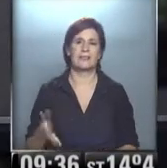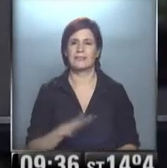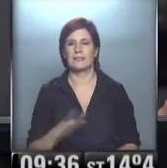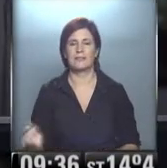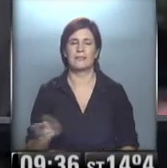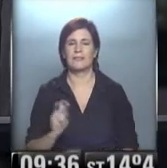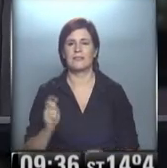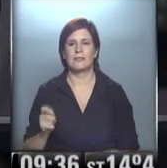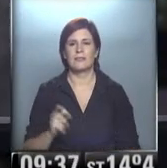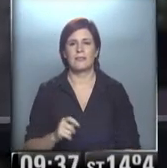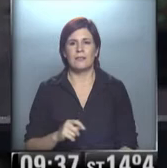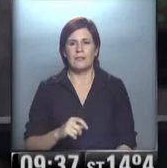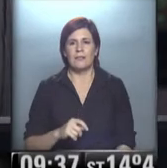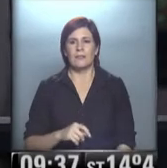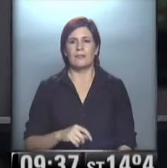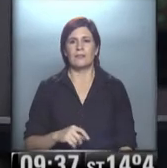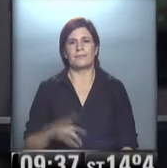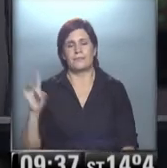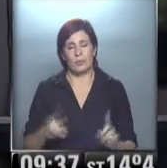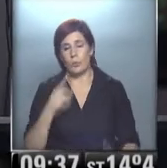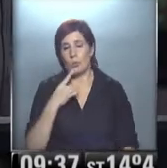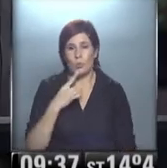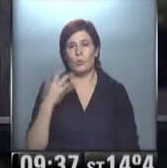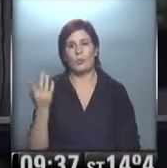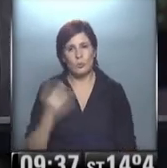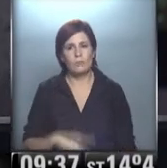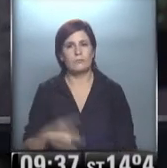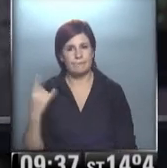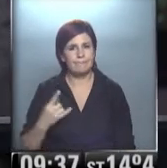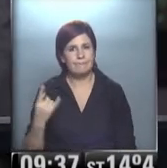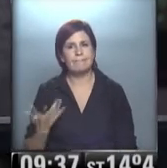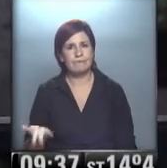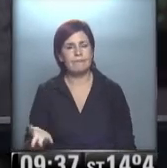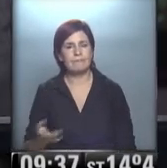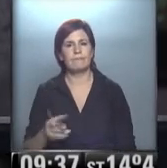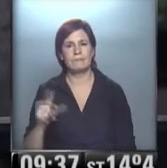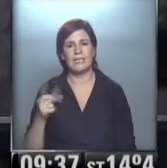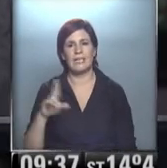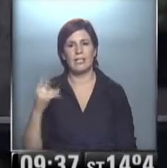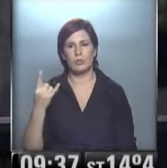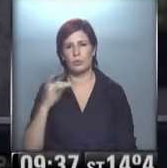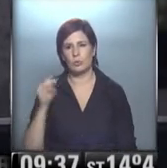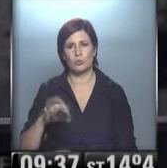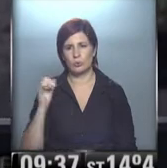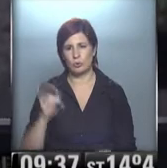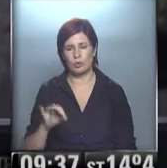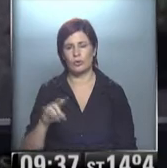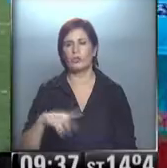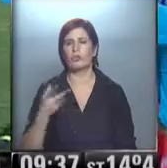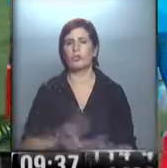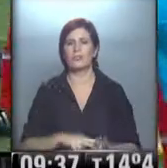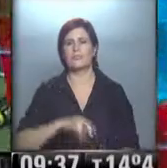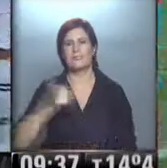Pero no sé, alimenta el mito. No seas malo. Alimenta. Se alimenta él y alimenta el mito. Sí, alimenta el mito. Ricardo Caruso Lombardi, otra victoria más